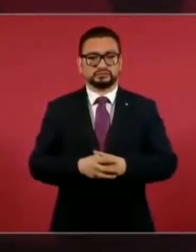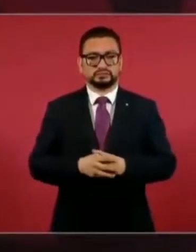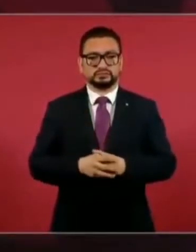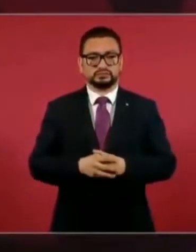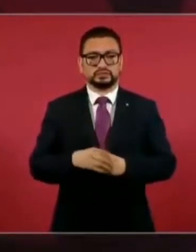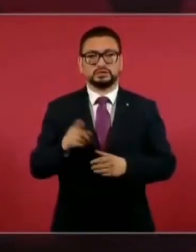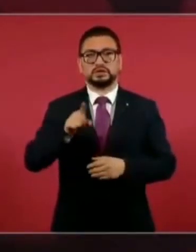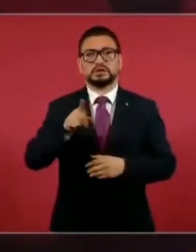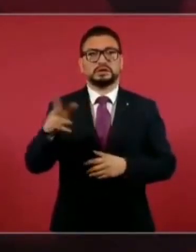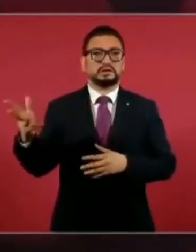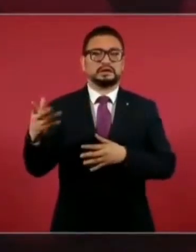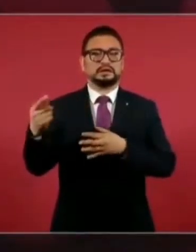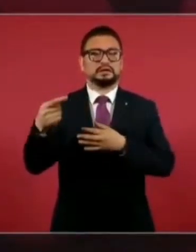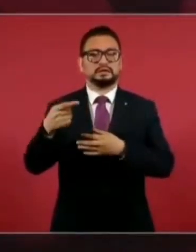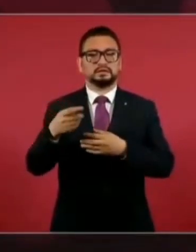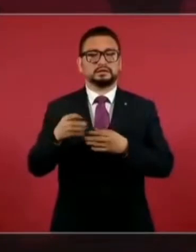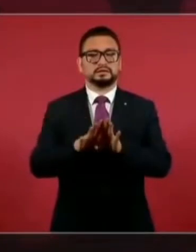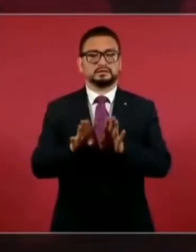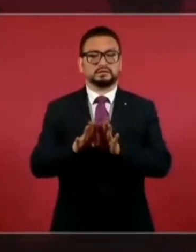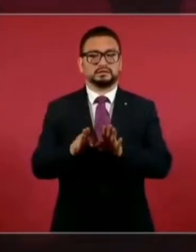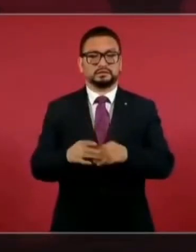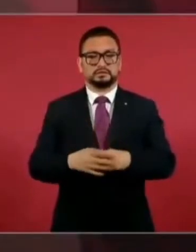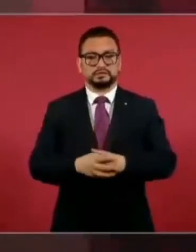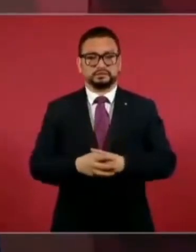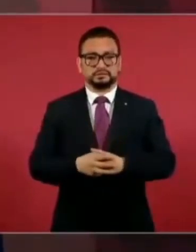y se volvieron ahí